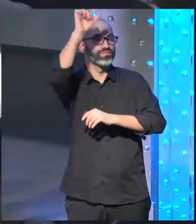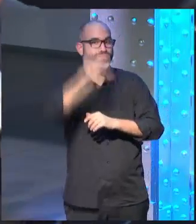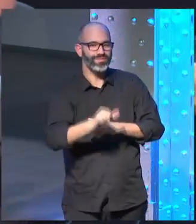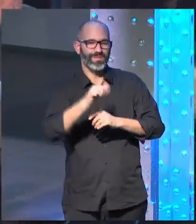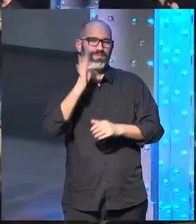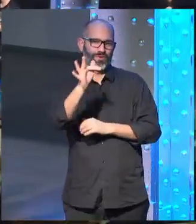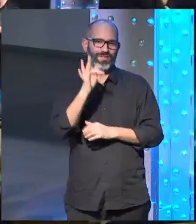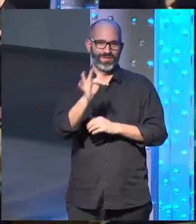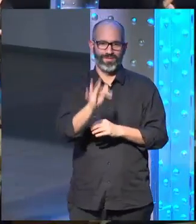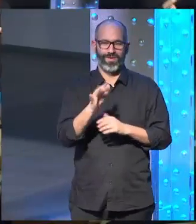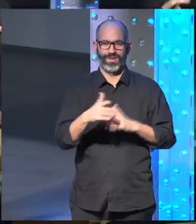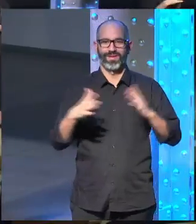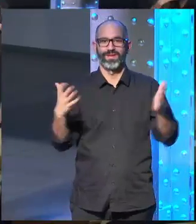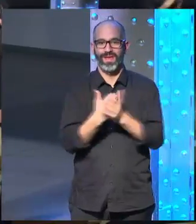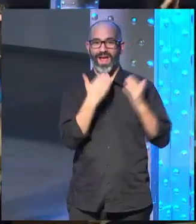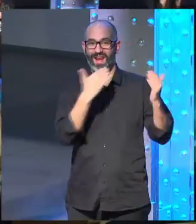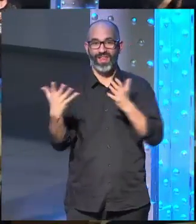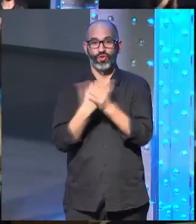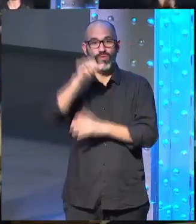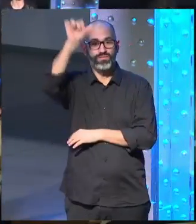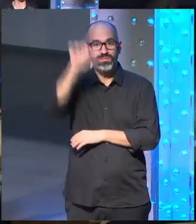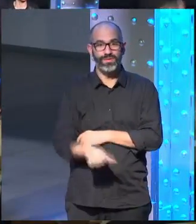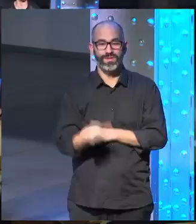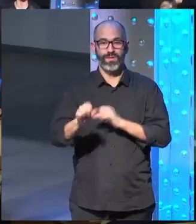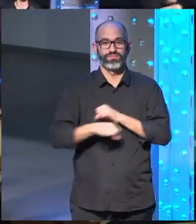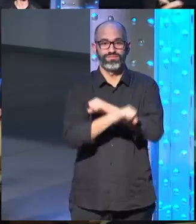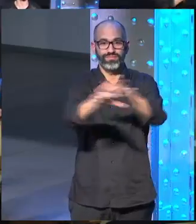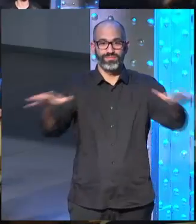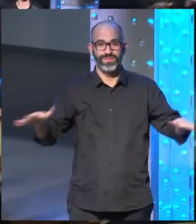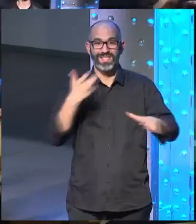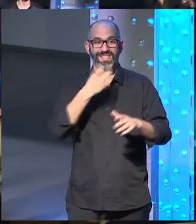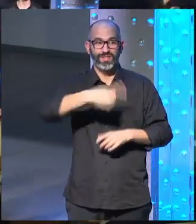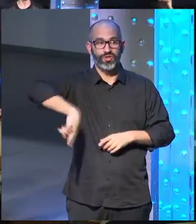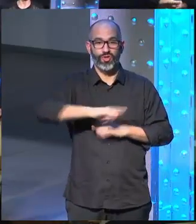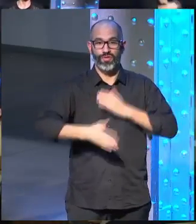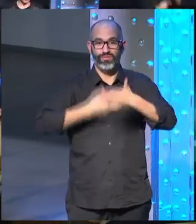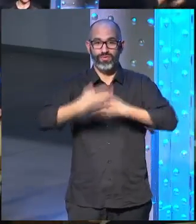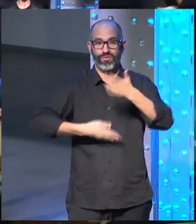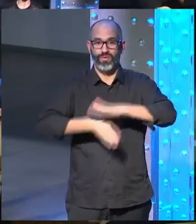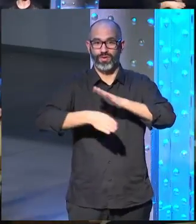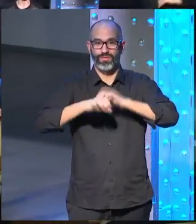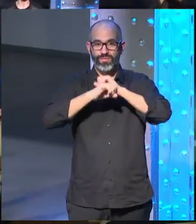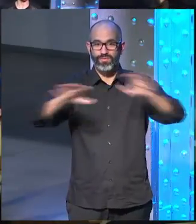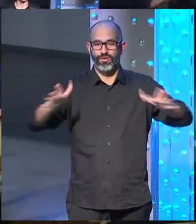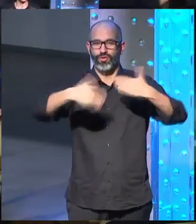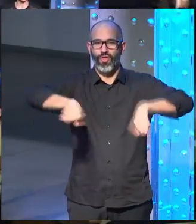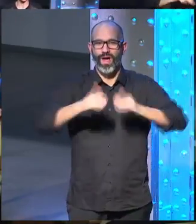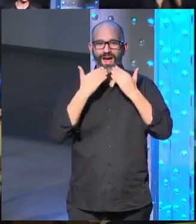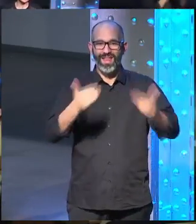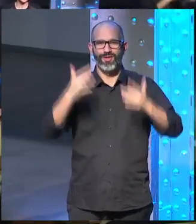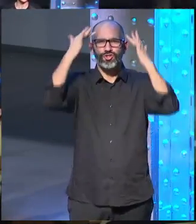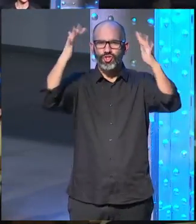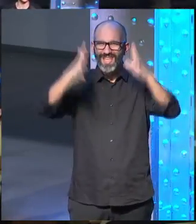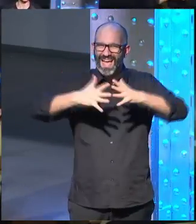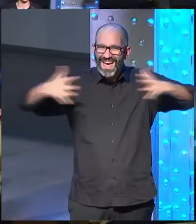Gracias. Gracias, Salvador, porque indudablemente todo lo que se ha dicho aquí pues merece ser difundido, con lo cual si lo difundís estaremos todos agradecidos. Soñad